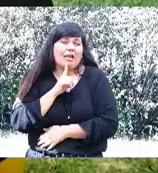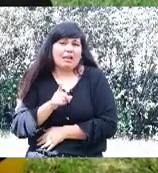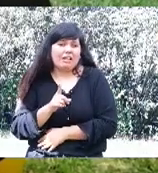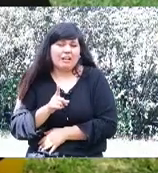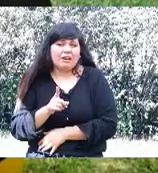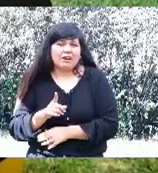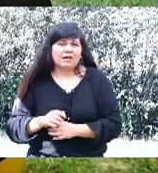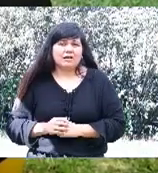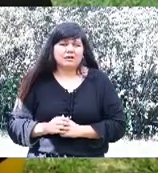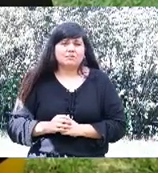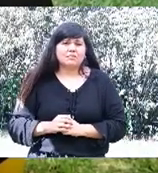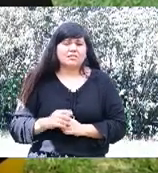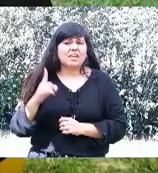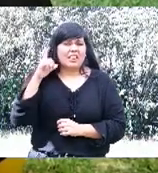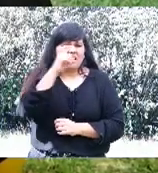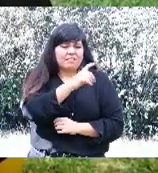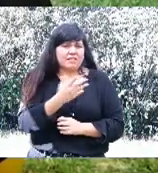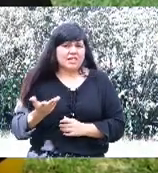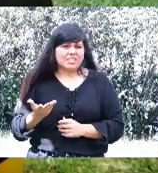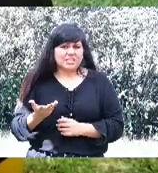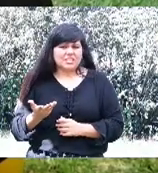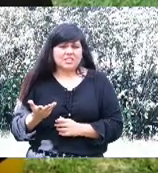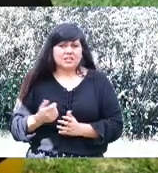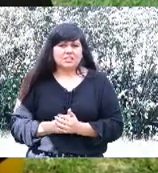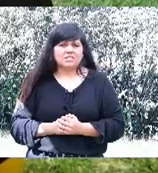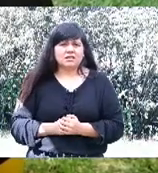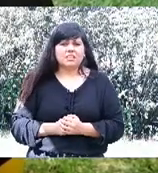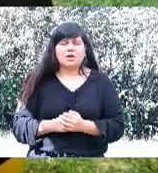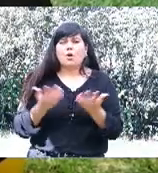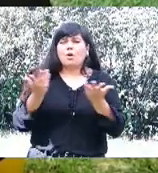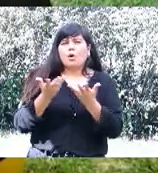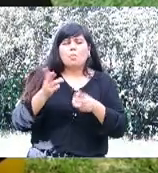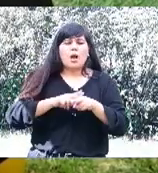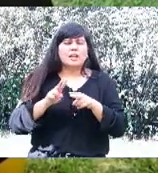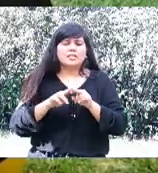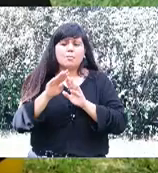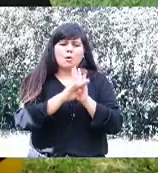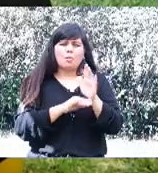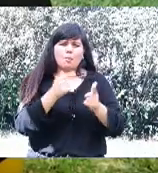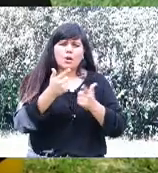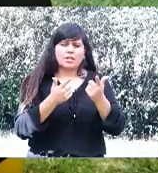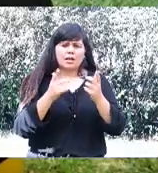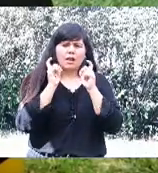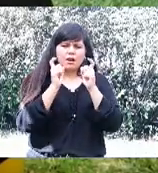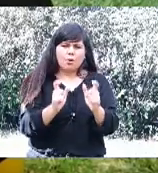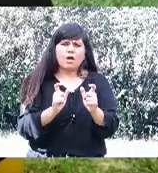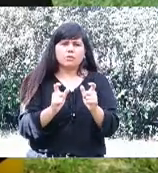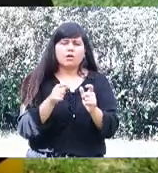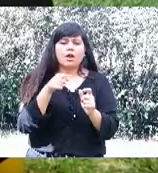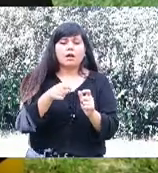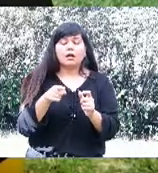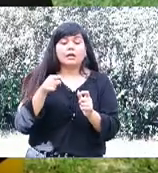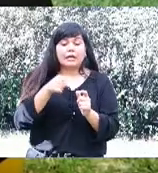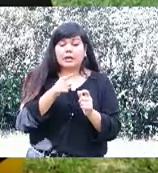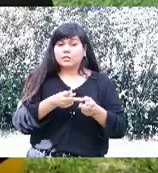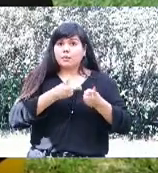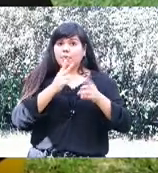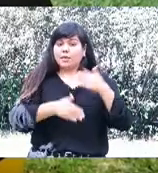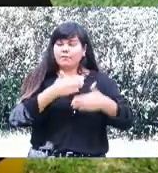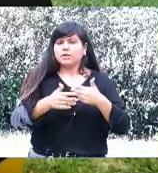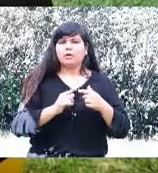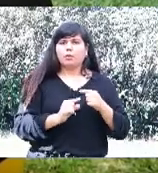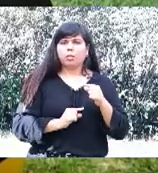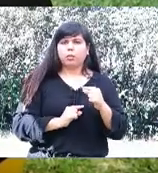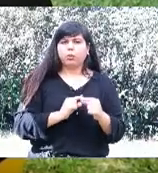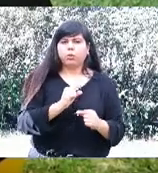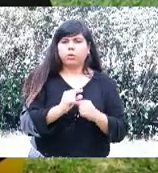tienen eh Es difícil decir Bueno cómo cómo aplicamos ciertas políticas regulatorias que nos permita que esto no avance tanto o que avance